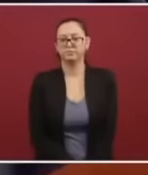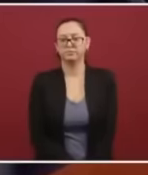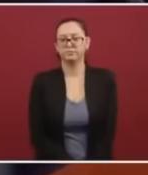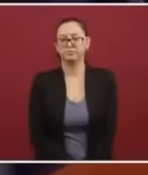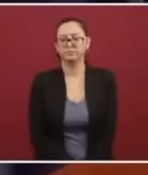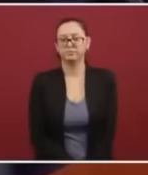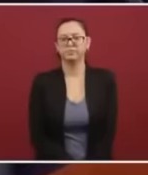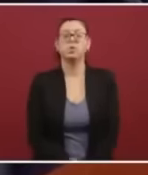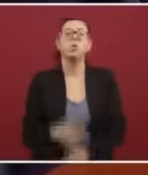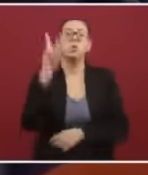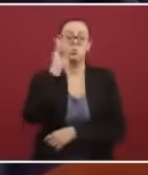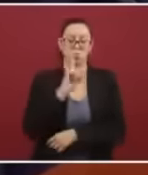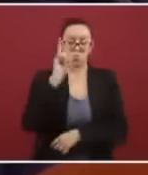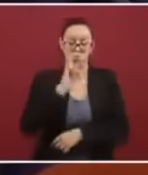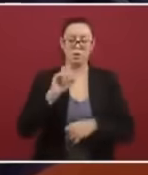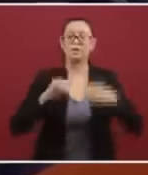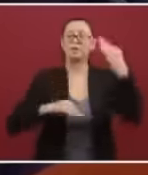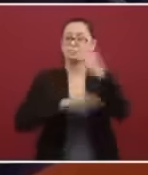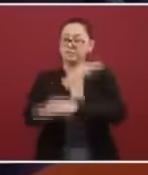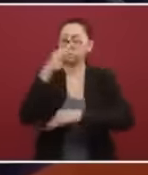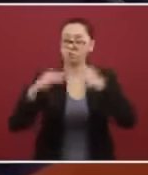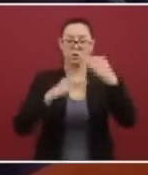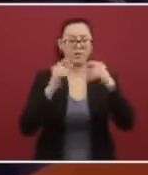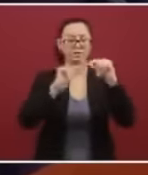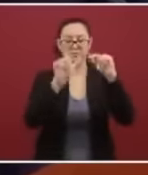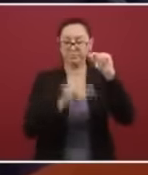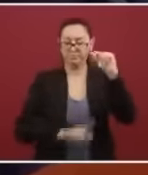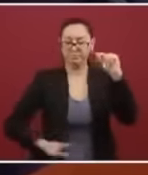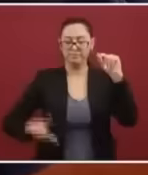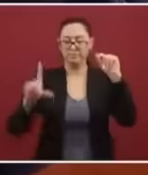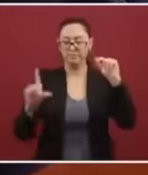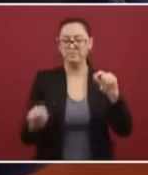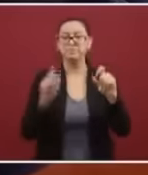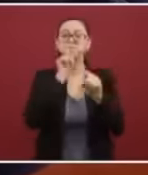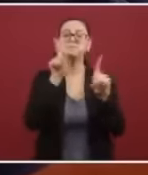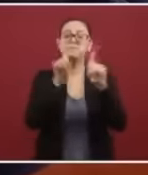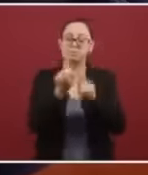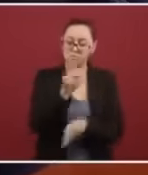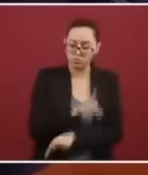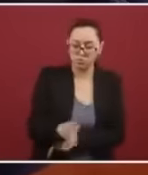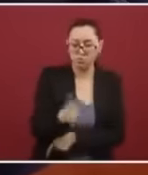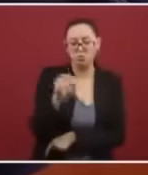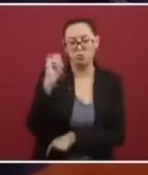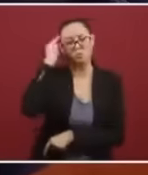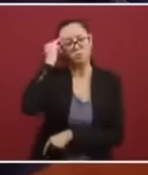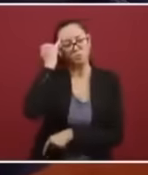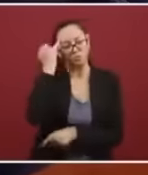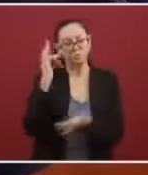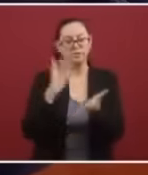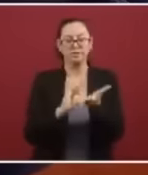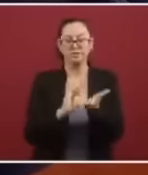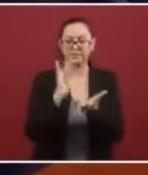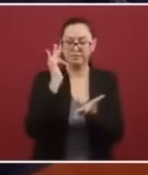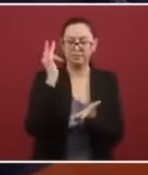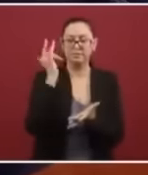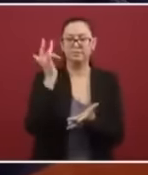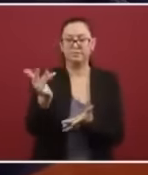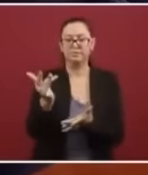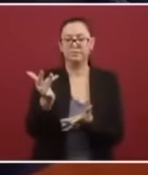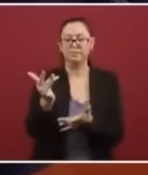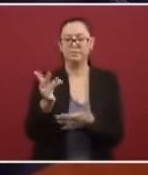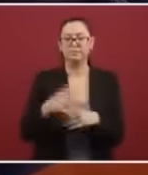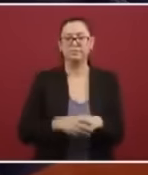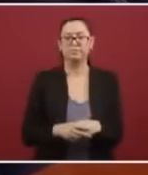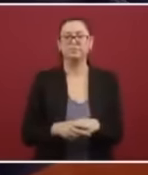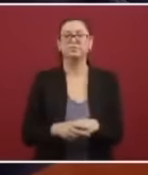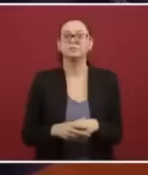A todas las madres del país y de los pueblos indígenas, gracias, por también